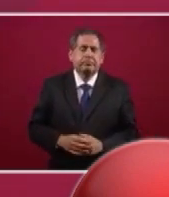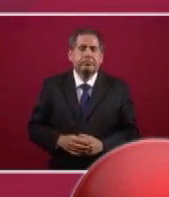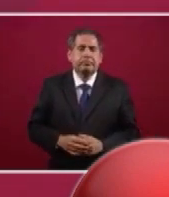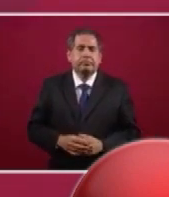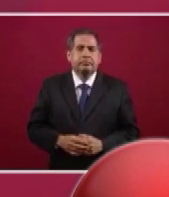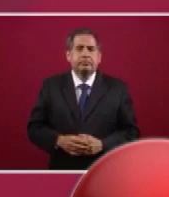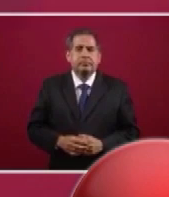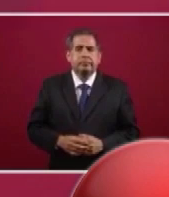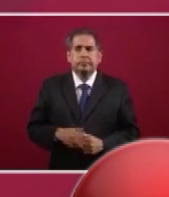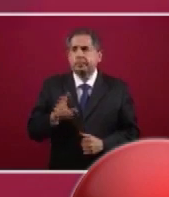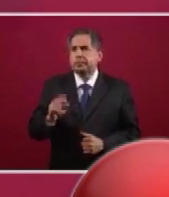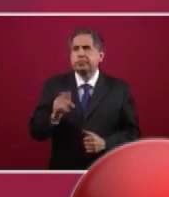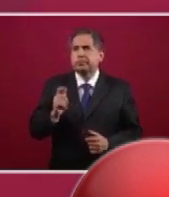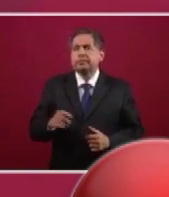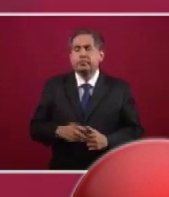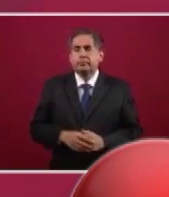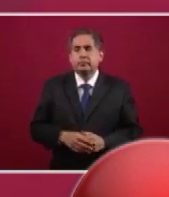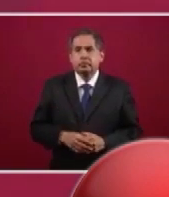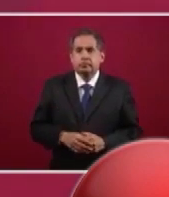No